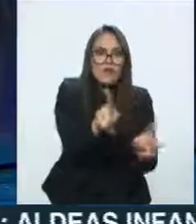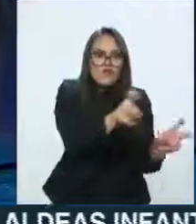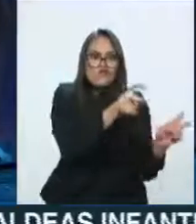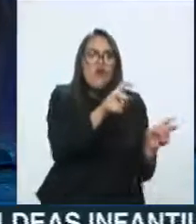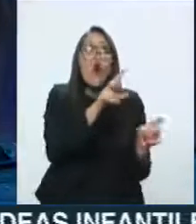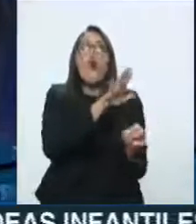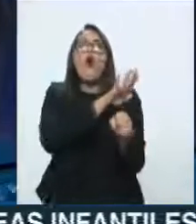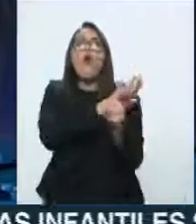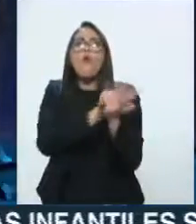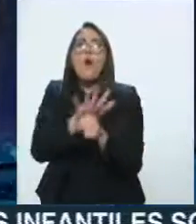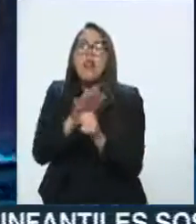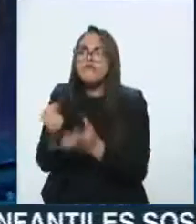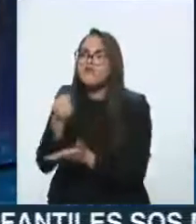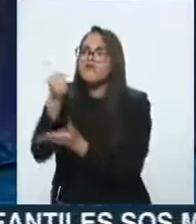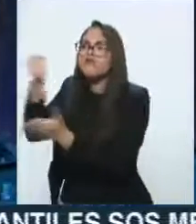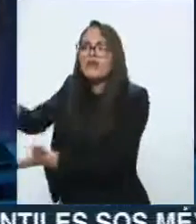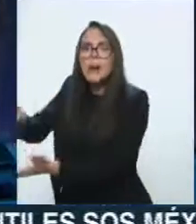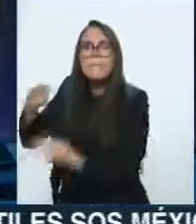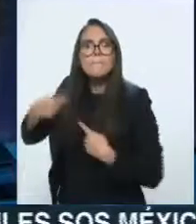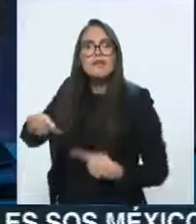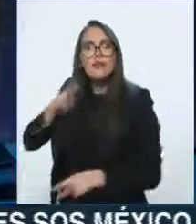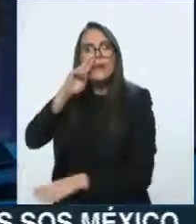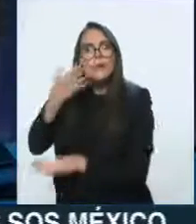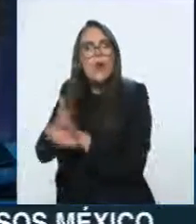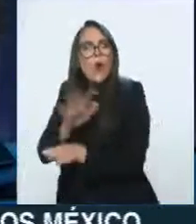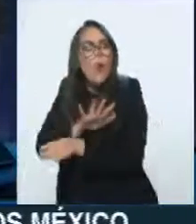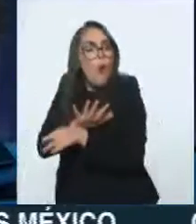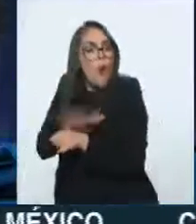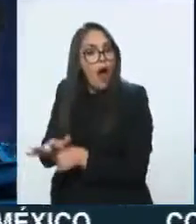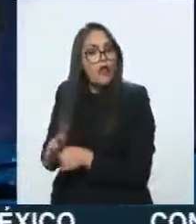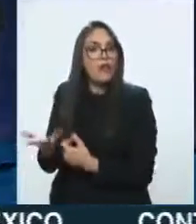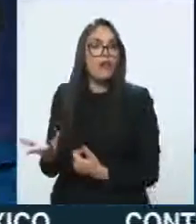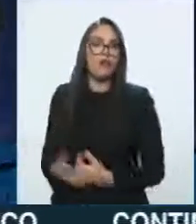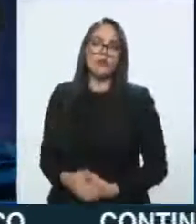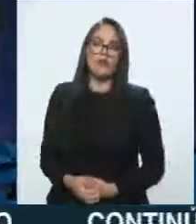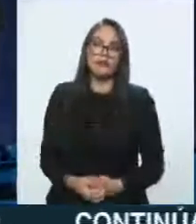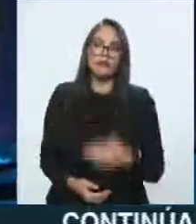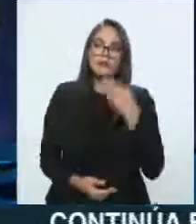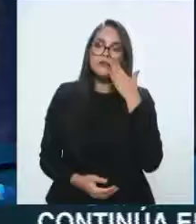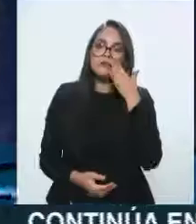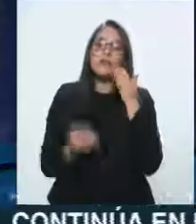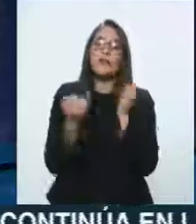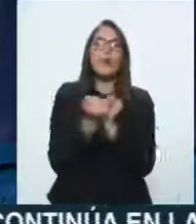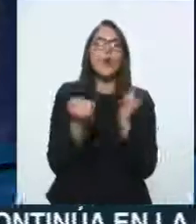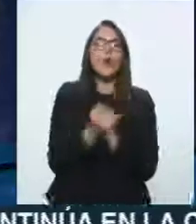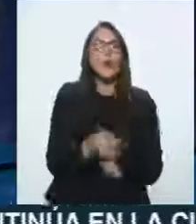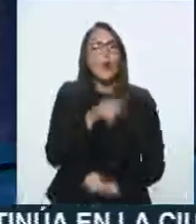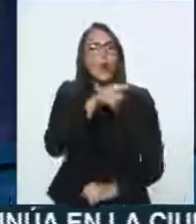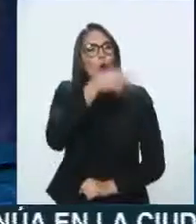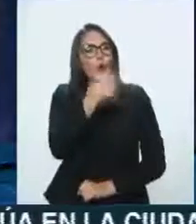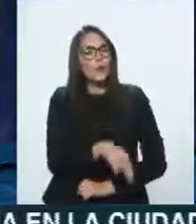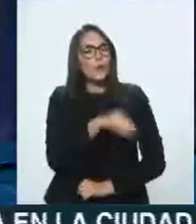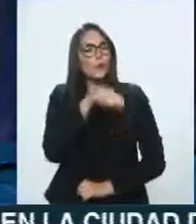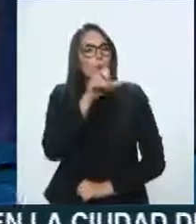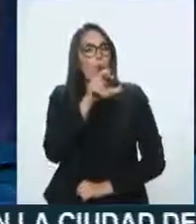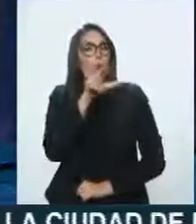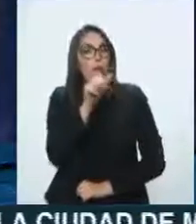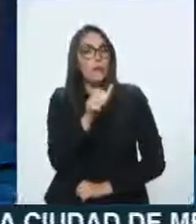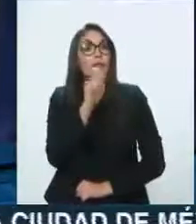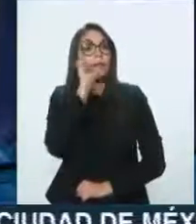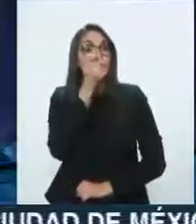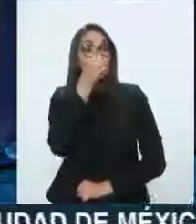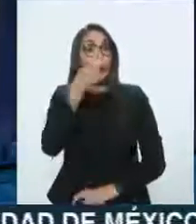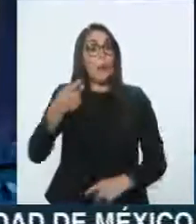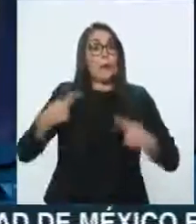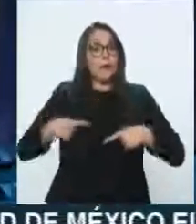Y aquí pues figura también el nombre de Eduardo Medina Mora, porque no solo es que una persona ingresó a este